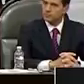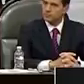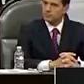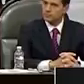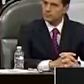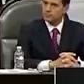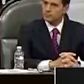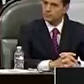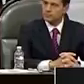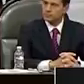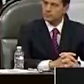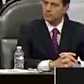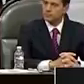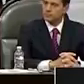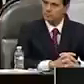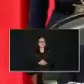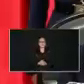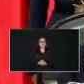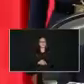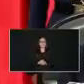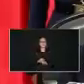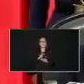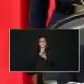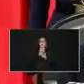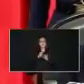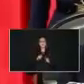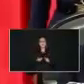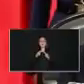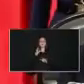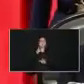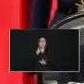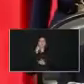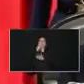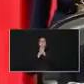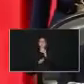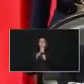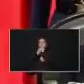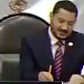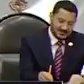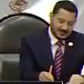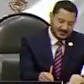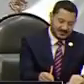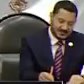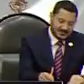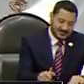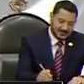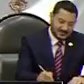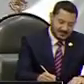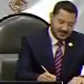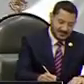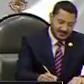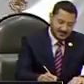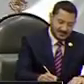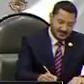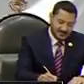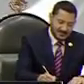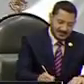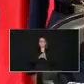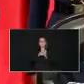La política económica neoliberal ha sido un desastre, una